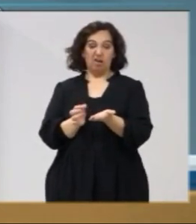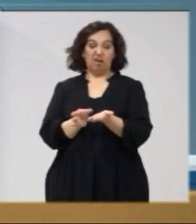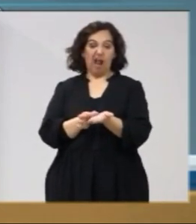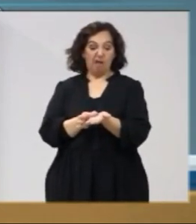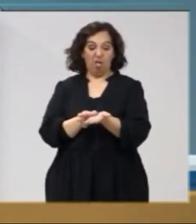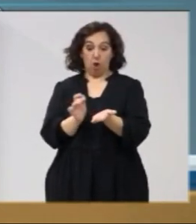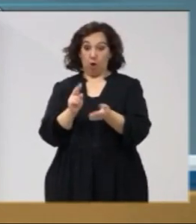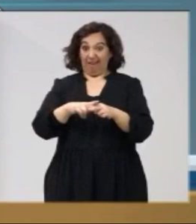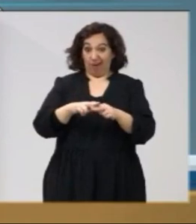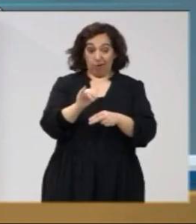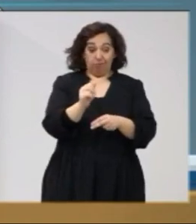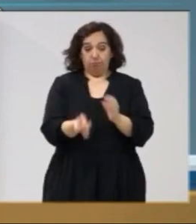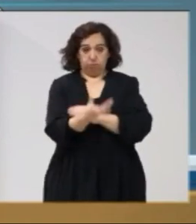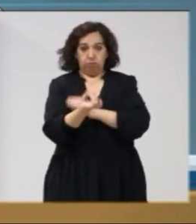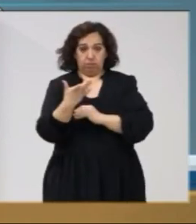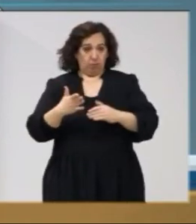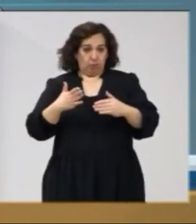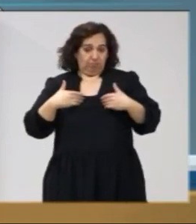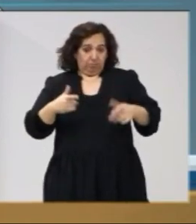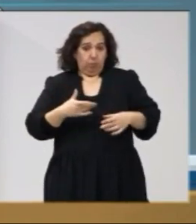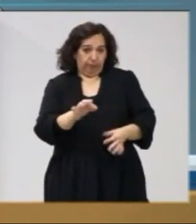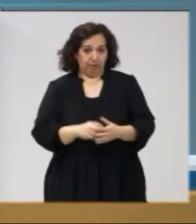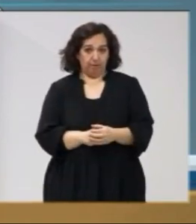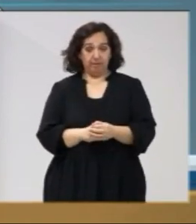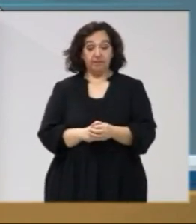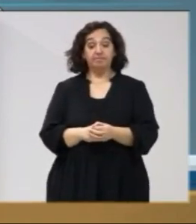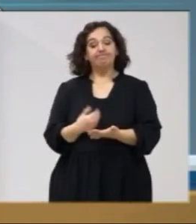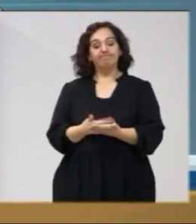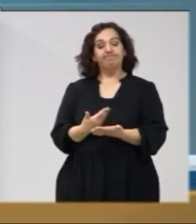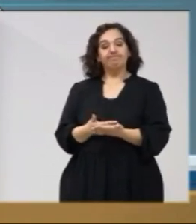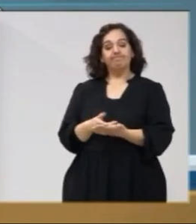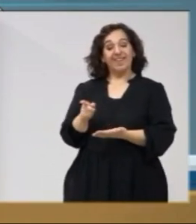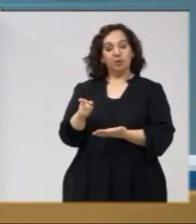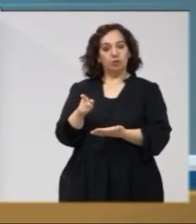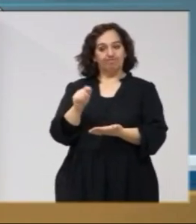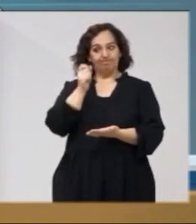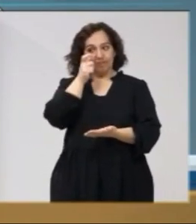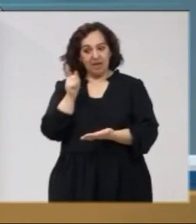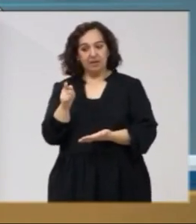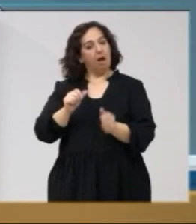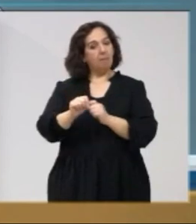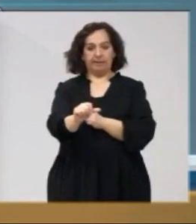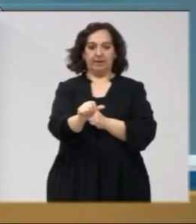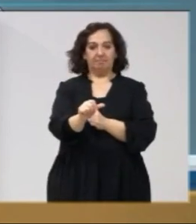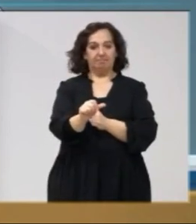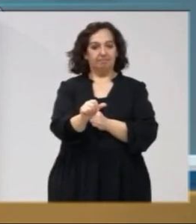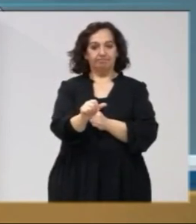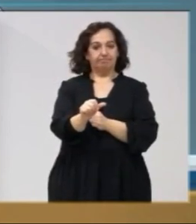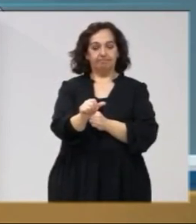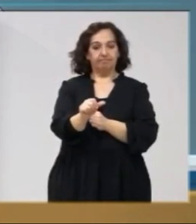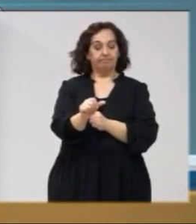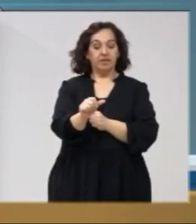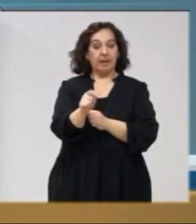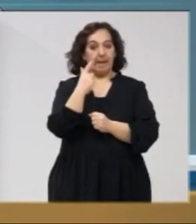aparece en cualquier momento. Esto ha de servirnos para que de ahora en adelante